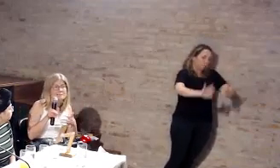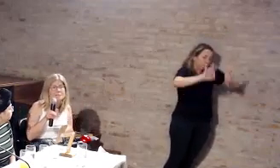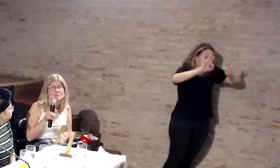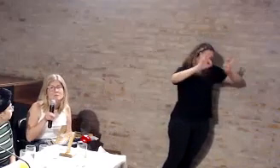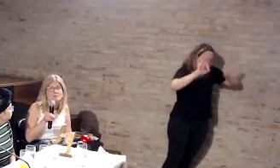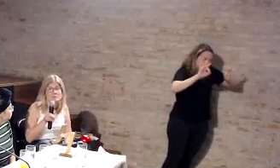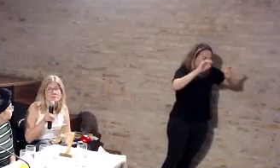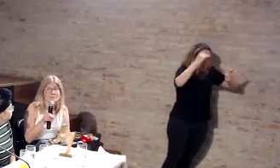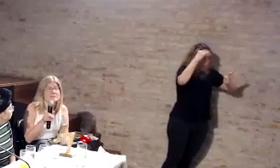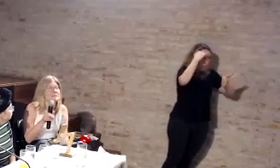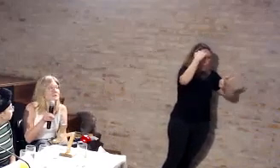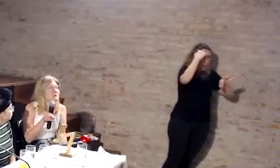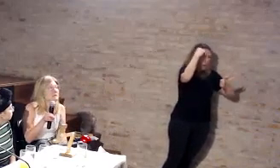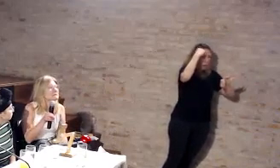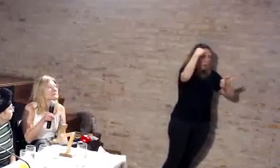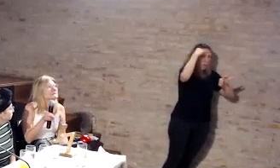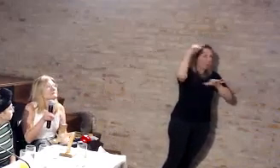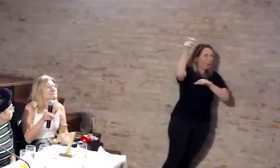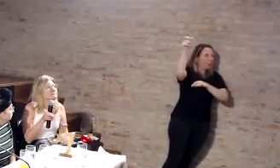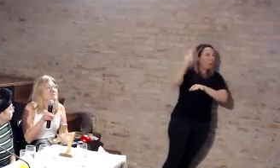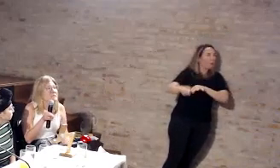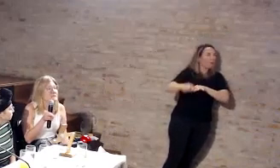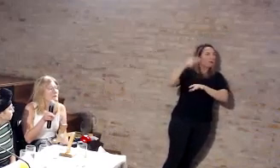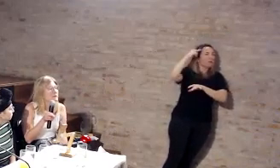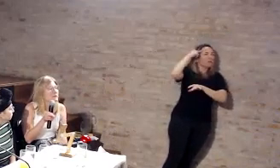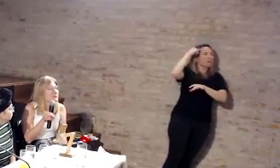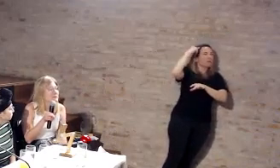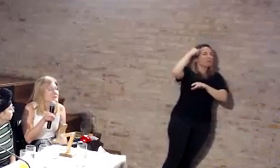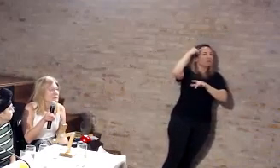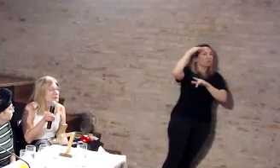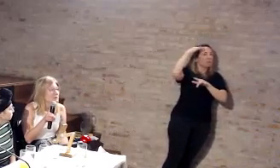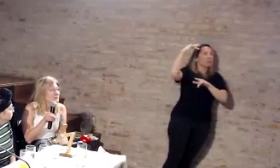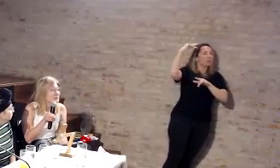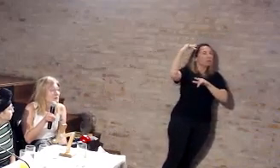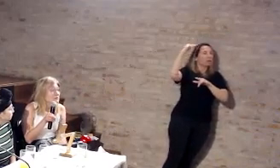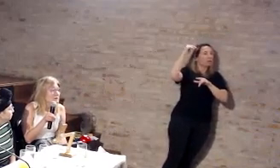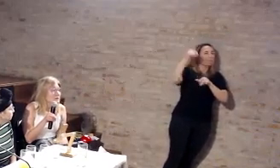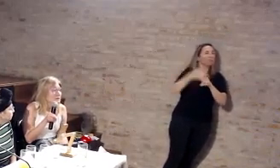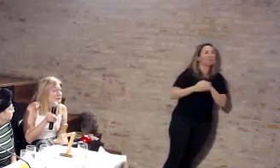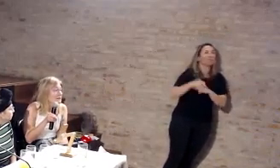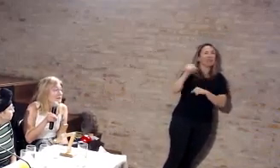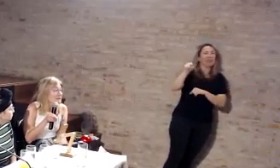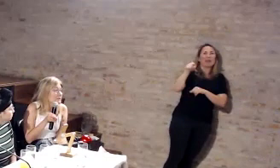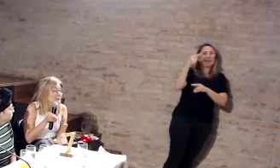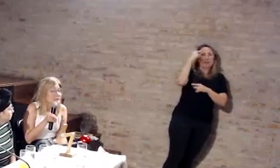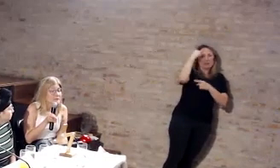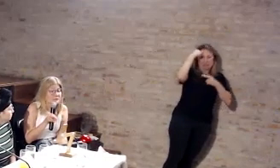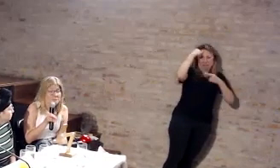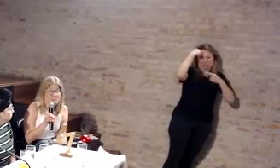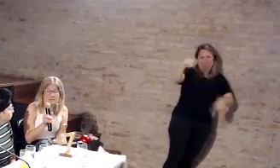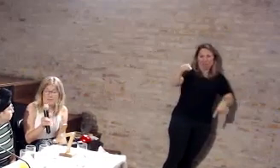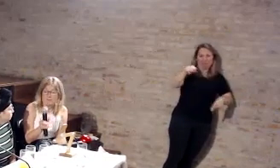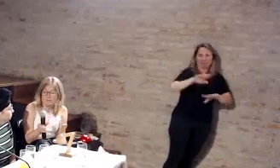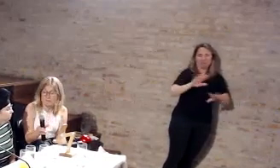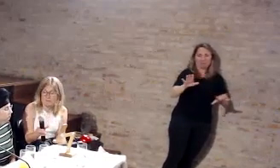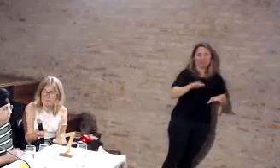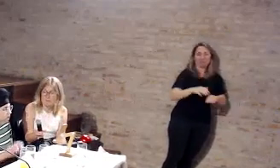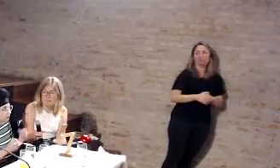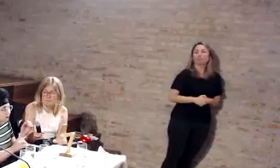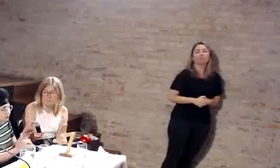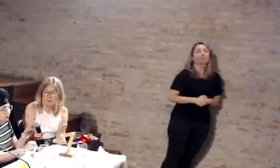que se pensamos que debería ser una persona en esta situación y a lo mejor está pensando por otro lado totalmente distinto y